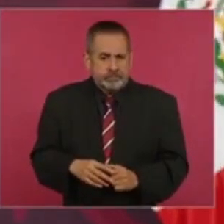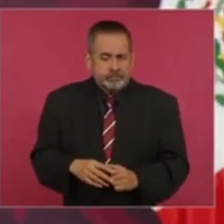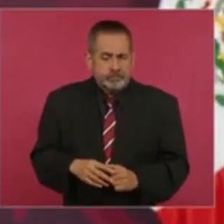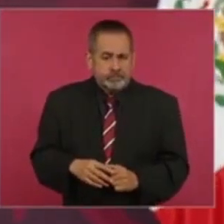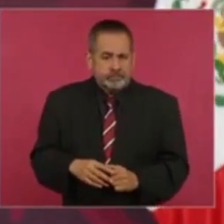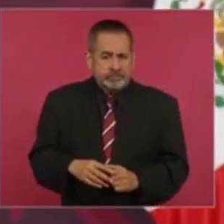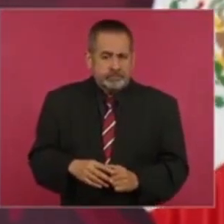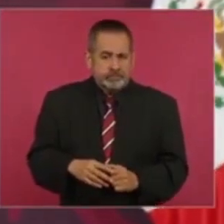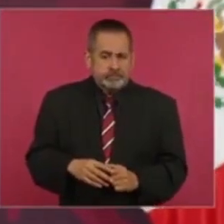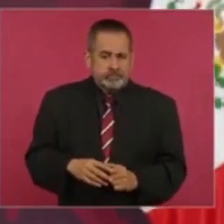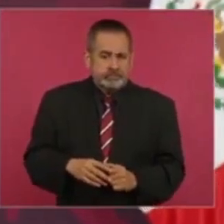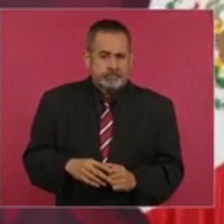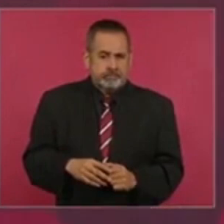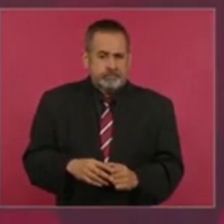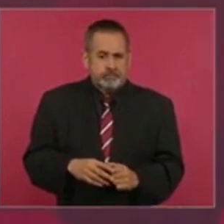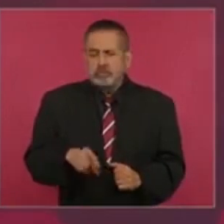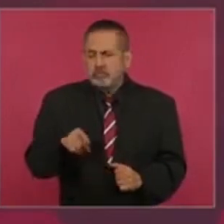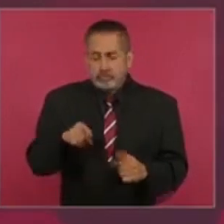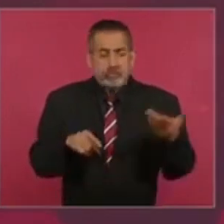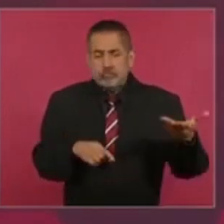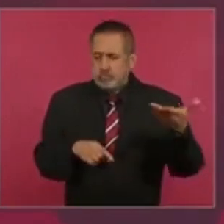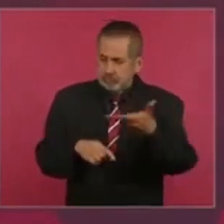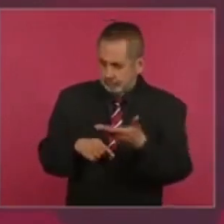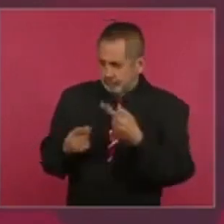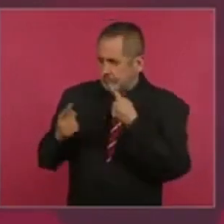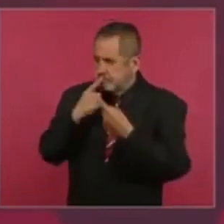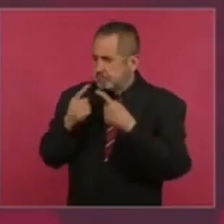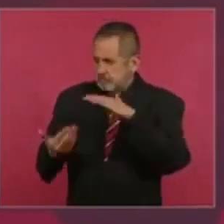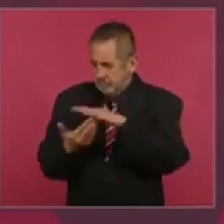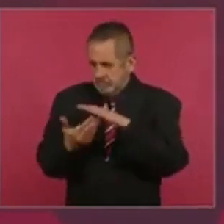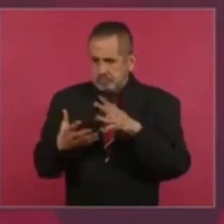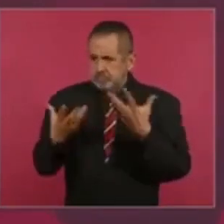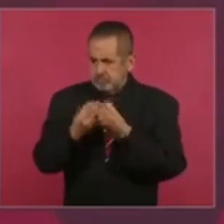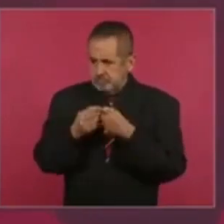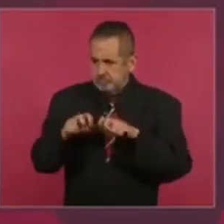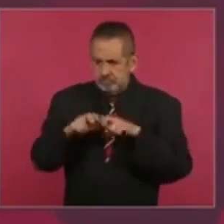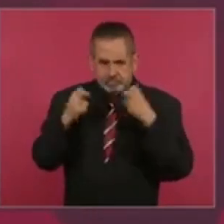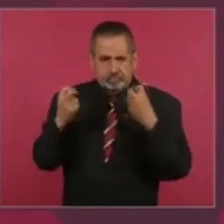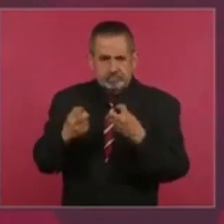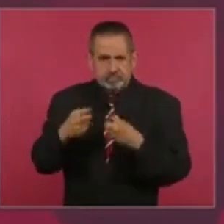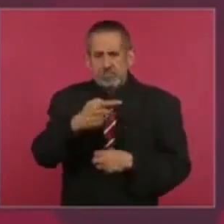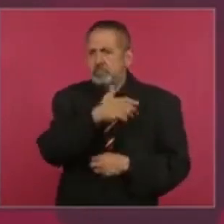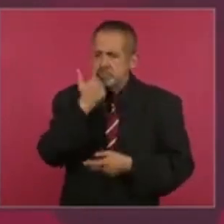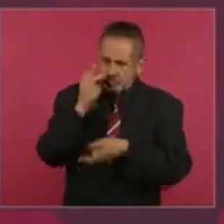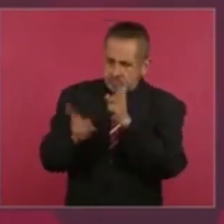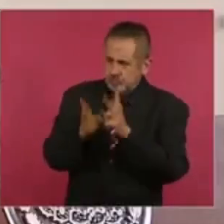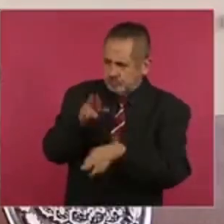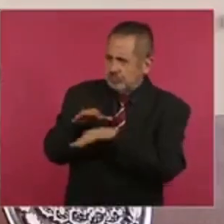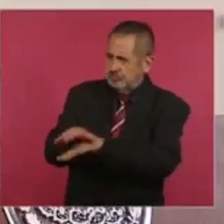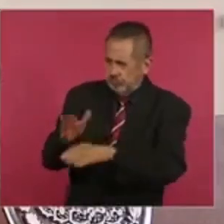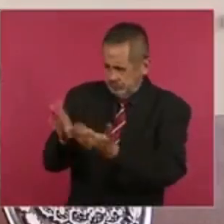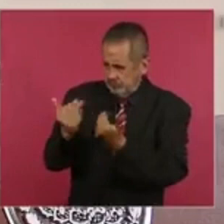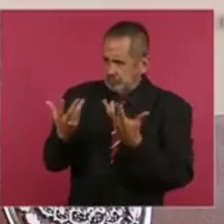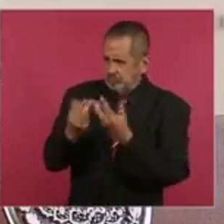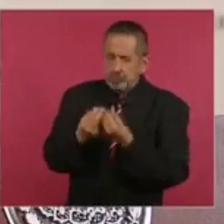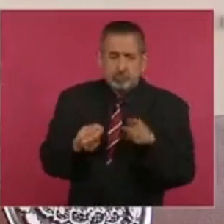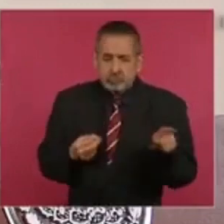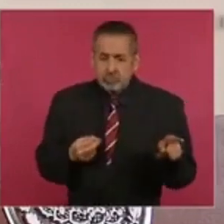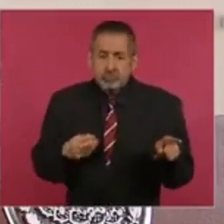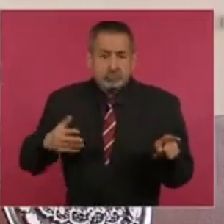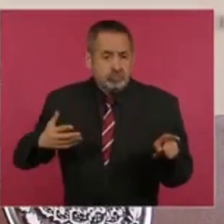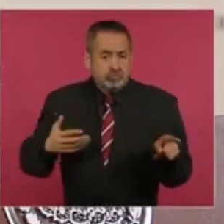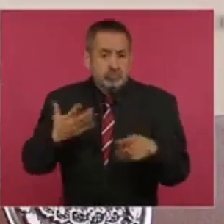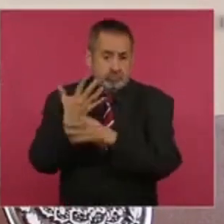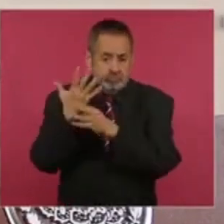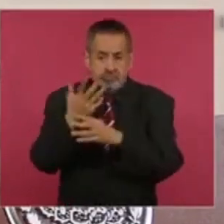estableciera una mesa o que querían tratar el tema pues, en